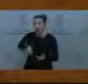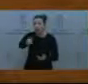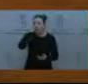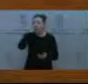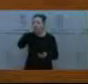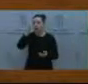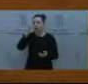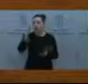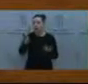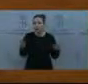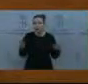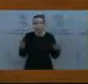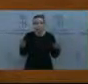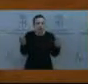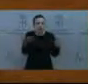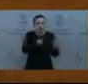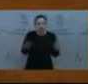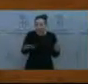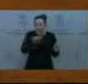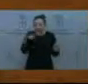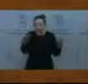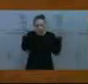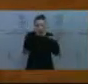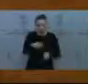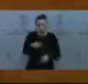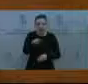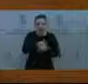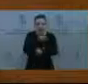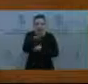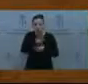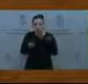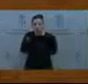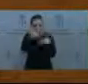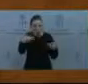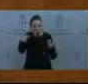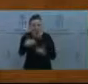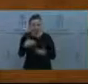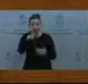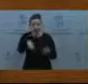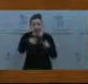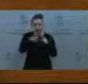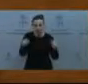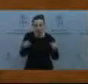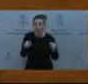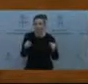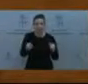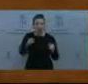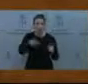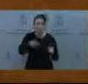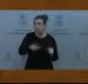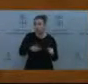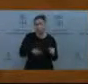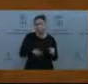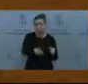revitalizarse nuestra comunidad autónoma, estamos condenados a convertirnos en el gran